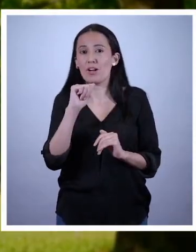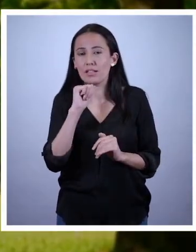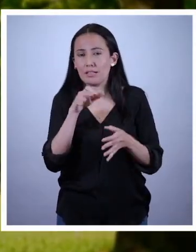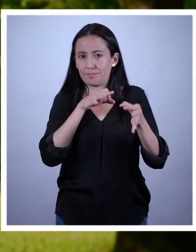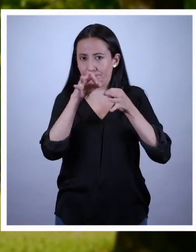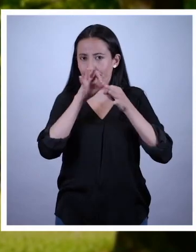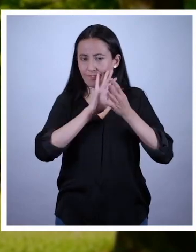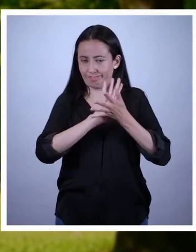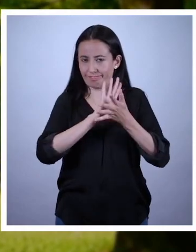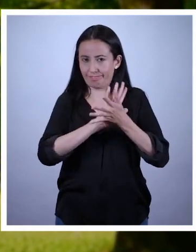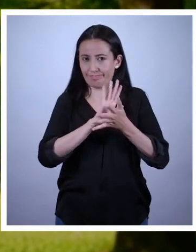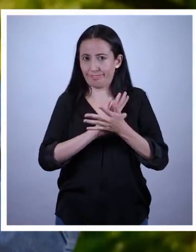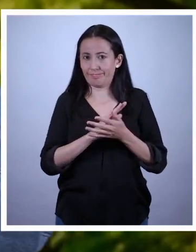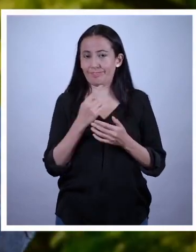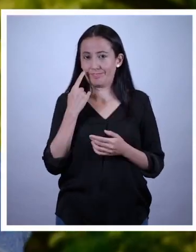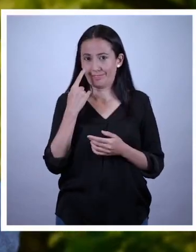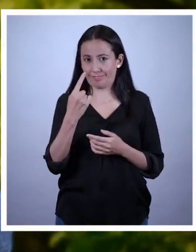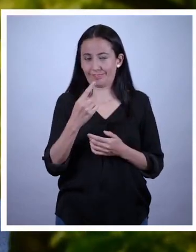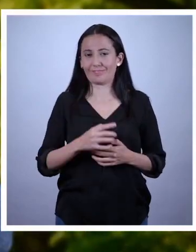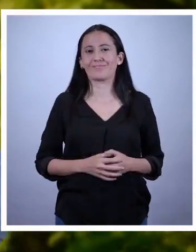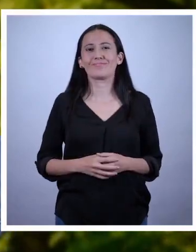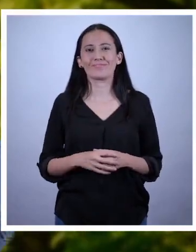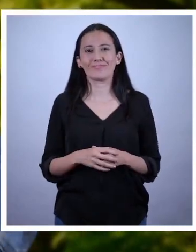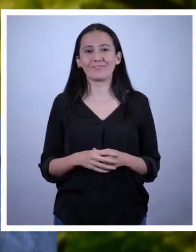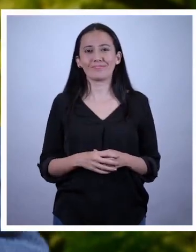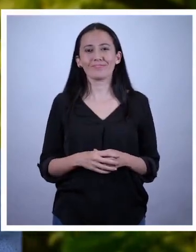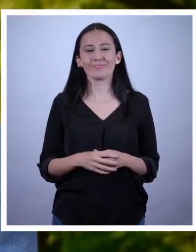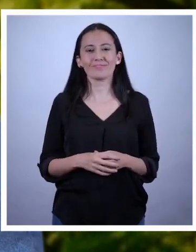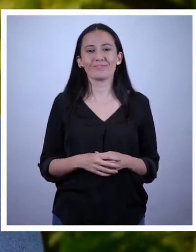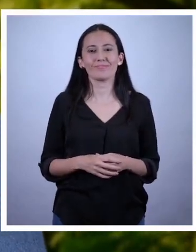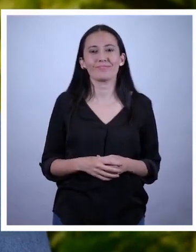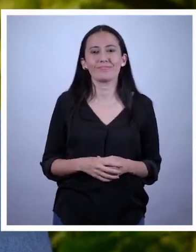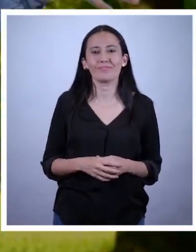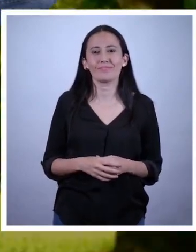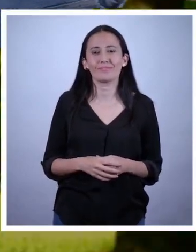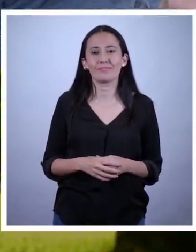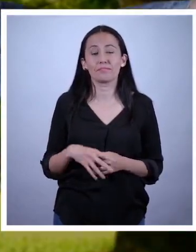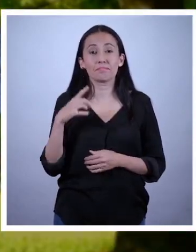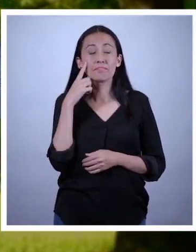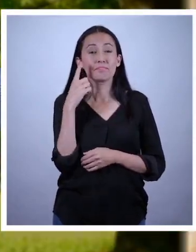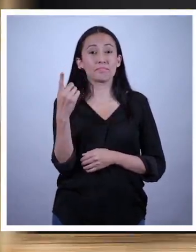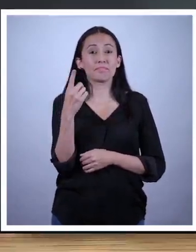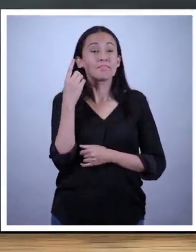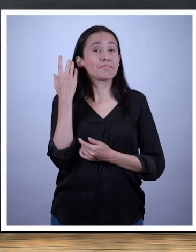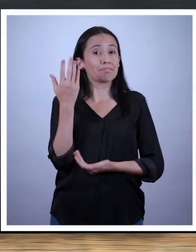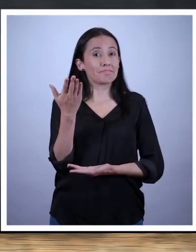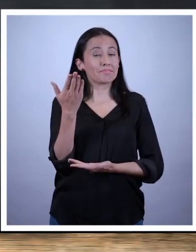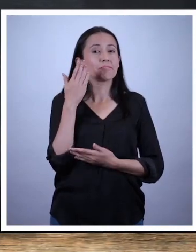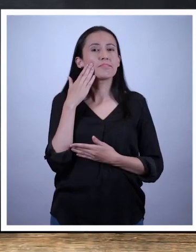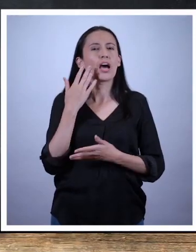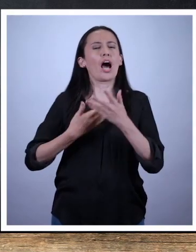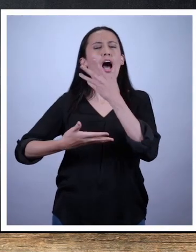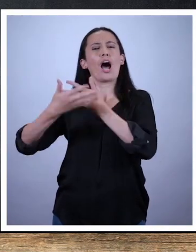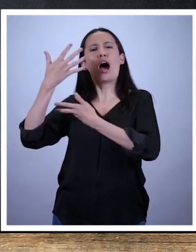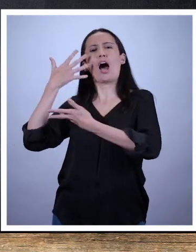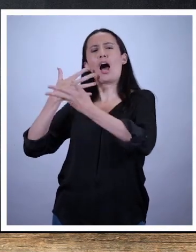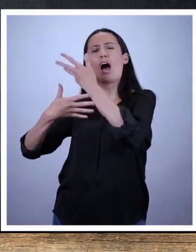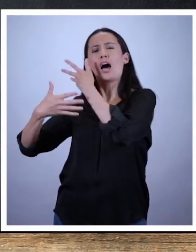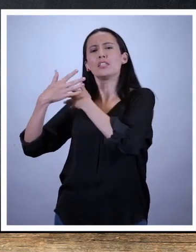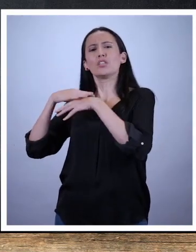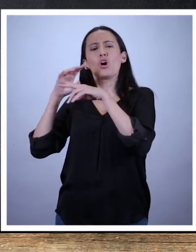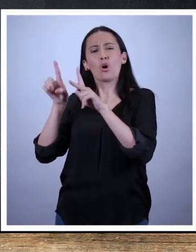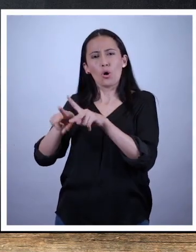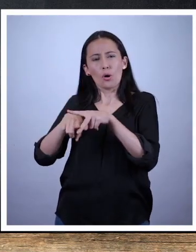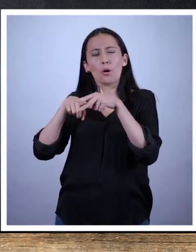las comunidades, ¿no? Tranquilos, yo les resuelvo la duda. Y ¡pup!